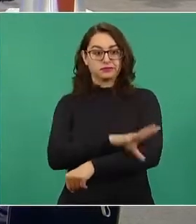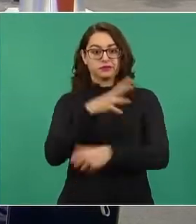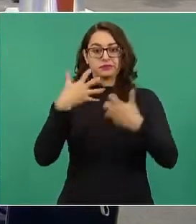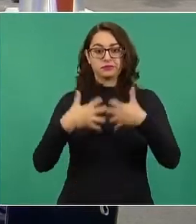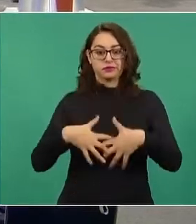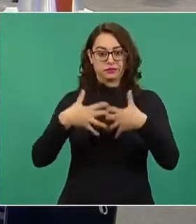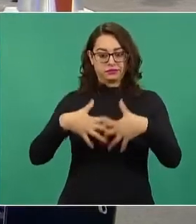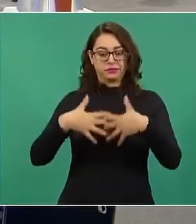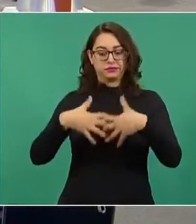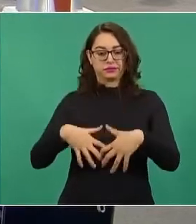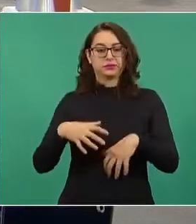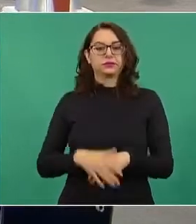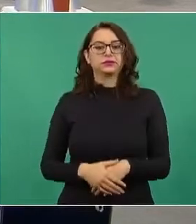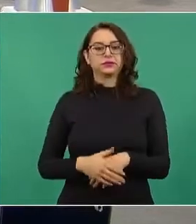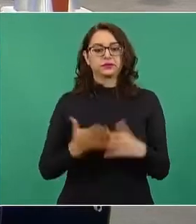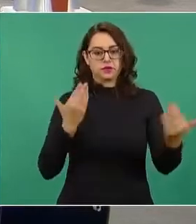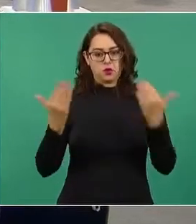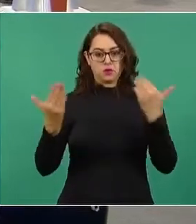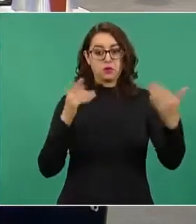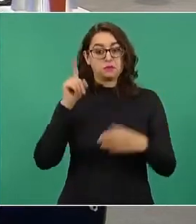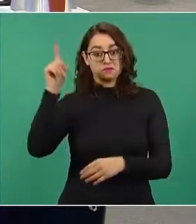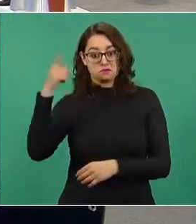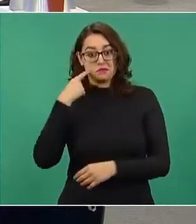A ver, pon Alemania nada más.